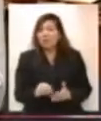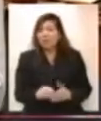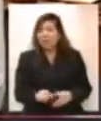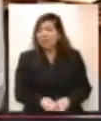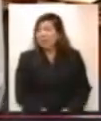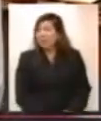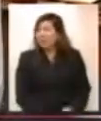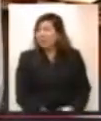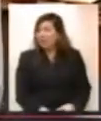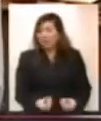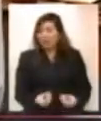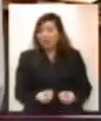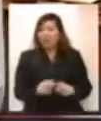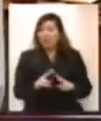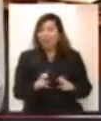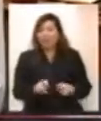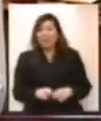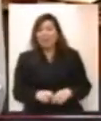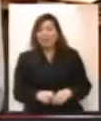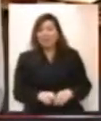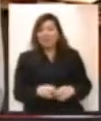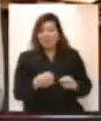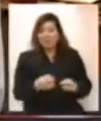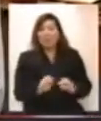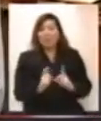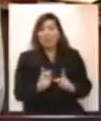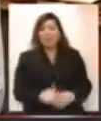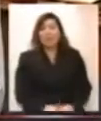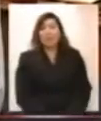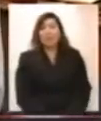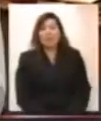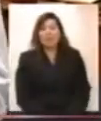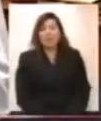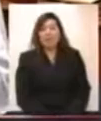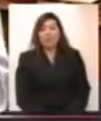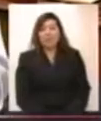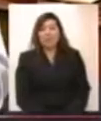se condice con un análisis serio del Congreso.